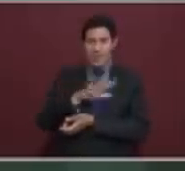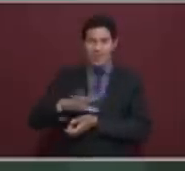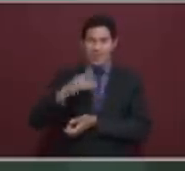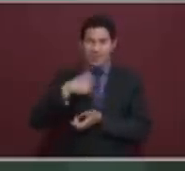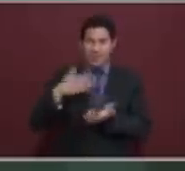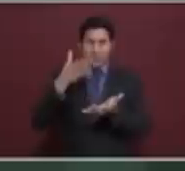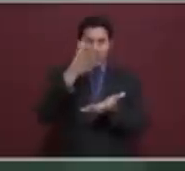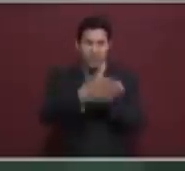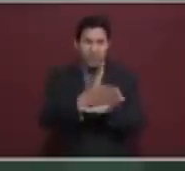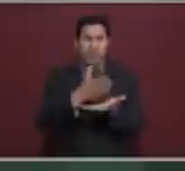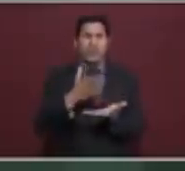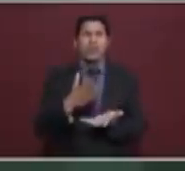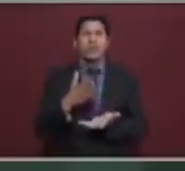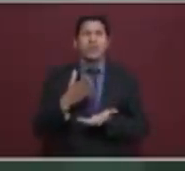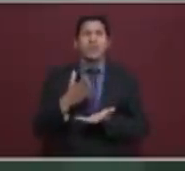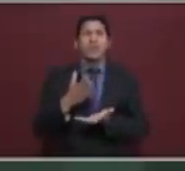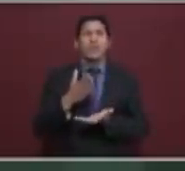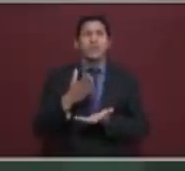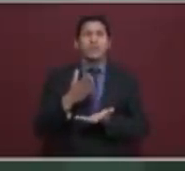este